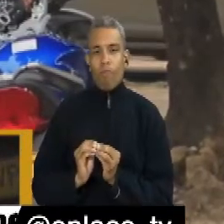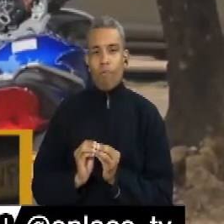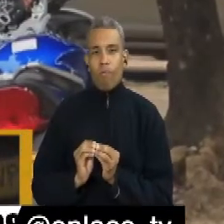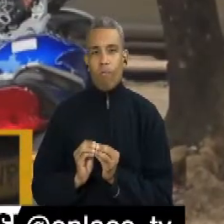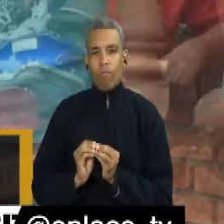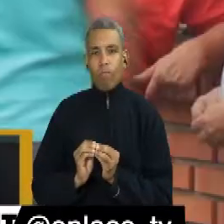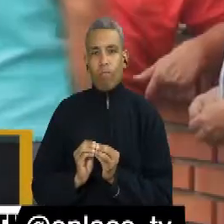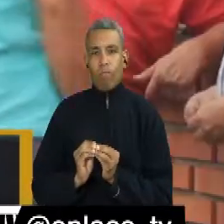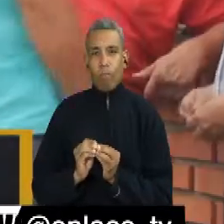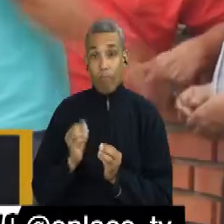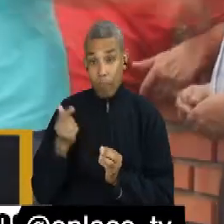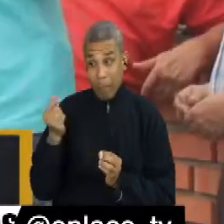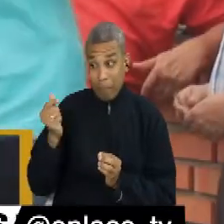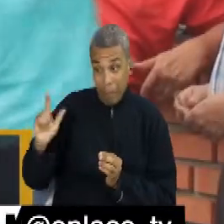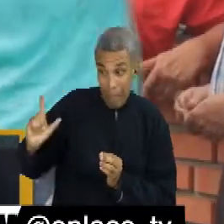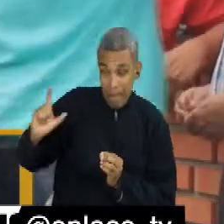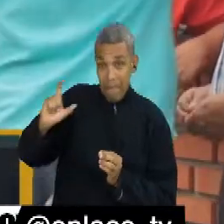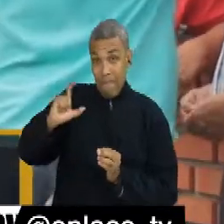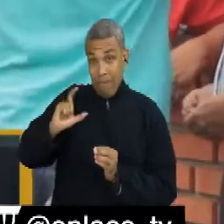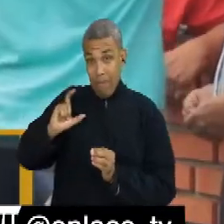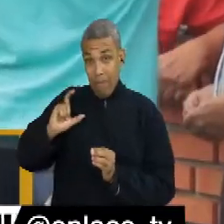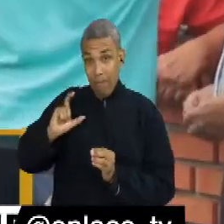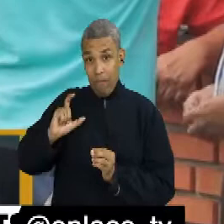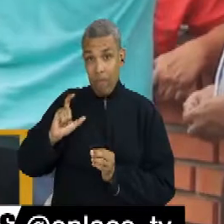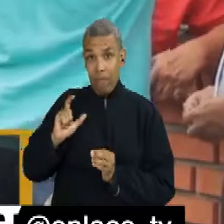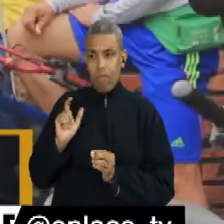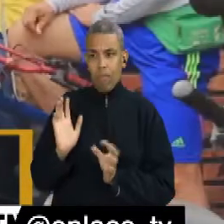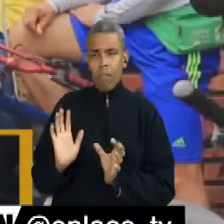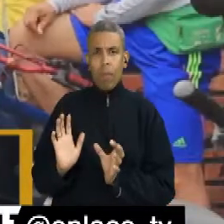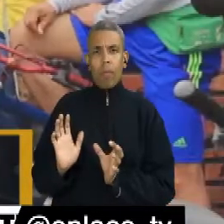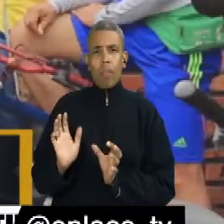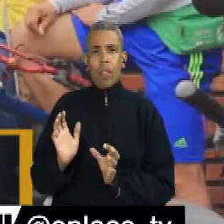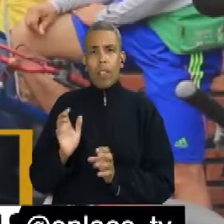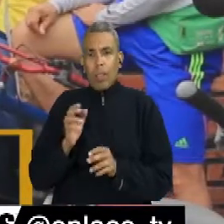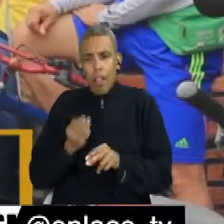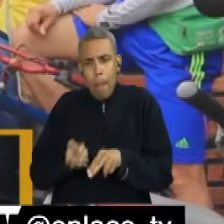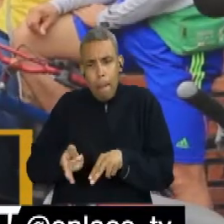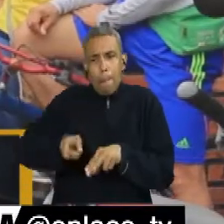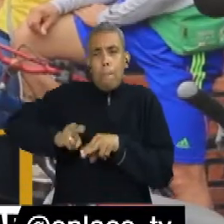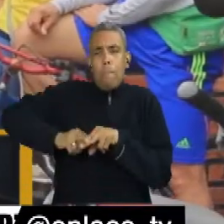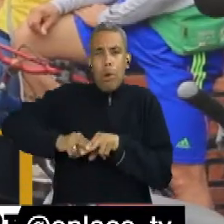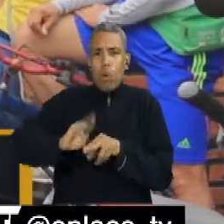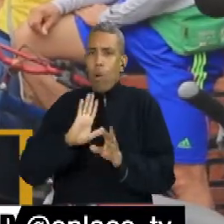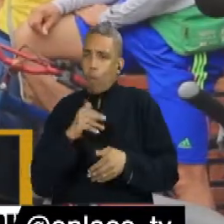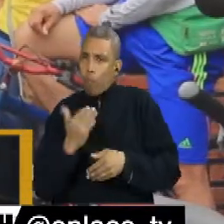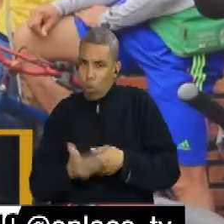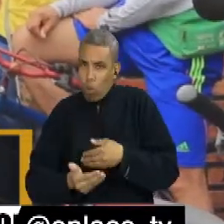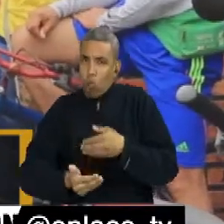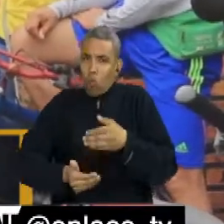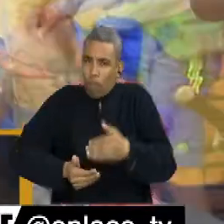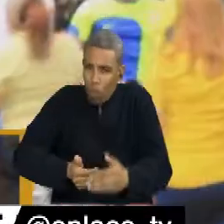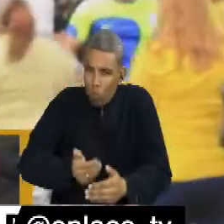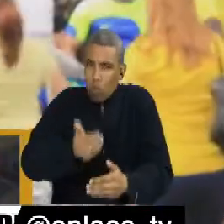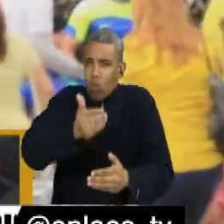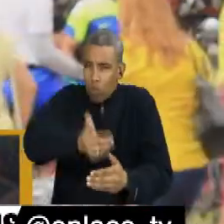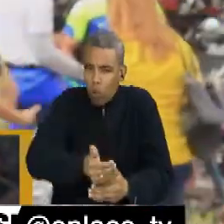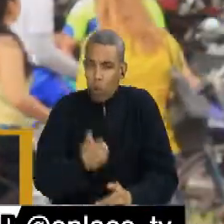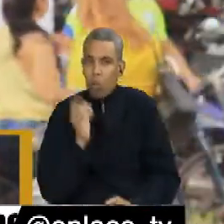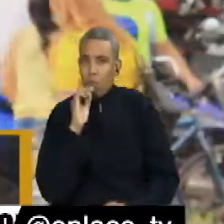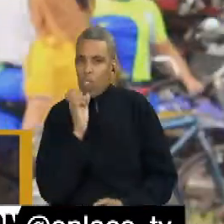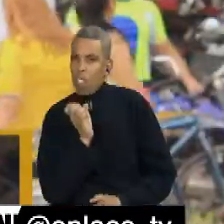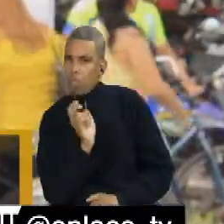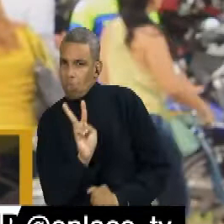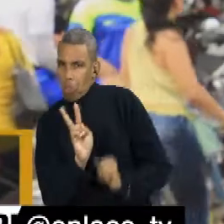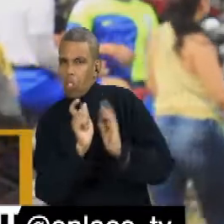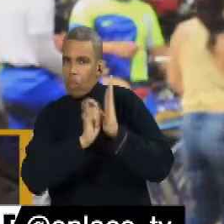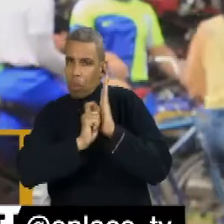salario profesional de los maestros. Se han acordado 12 puntos porcentualmente, ¿cierto?, para nivelar un poco a los maestros en comparación a otros